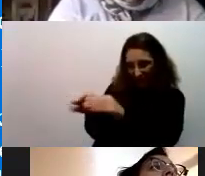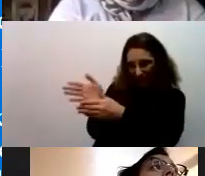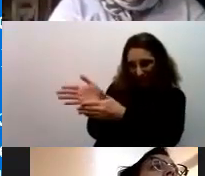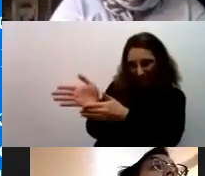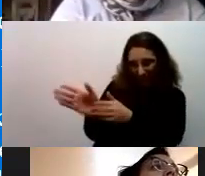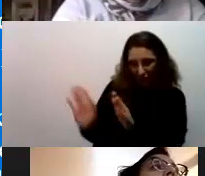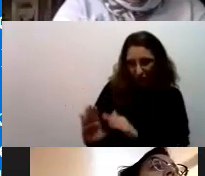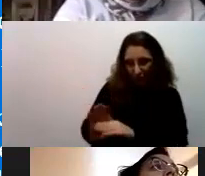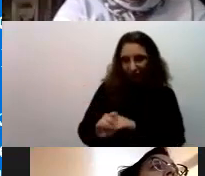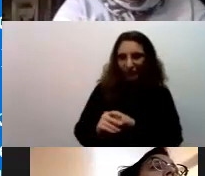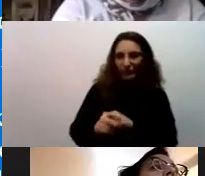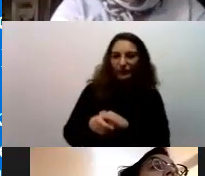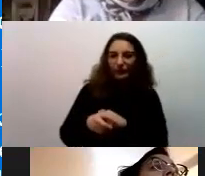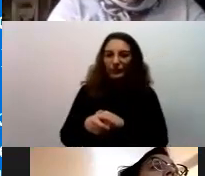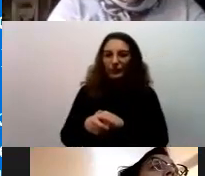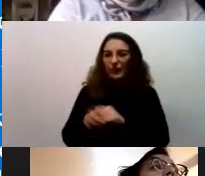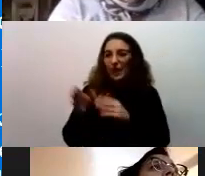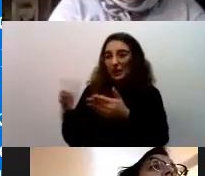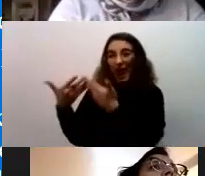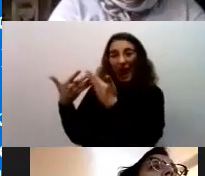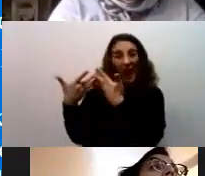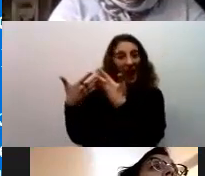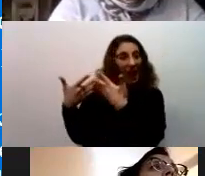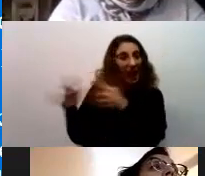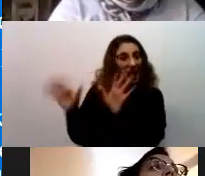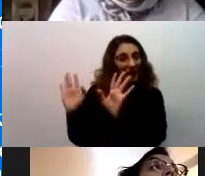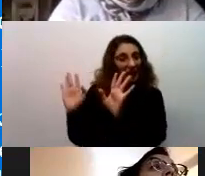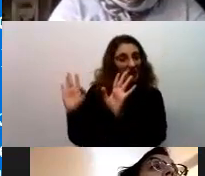que estar libre de toda